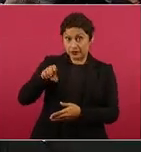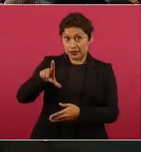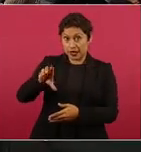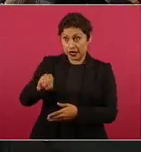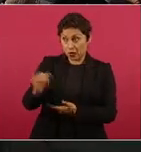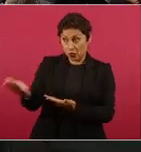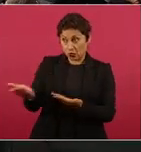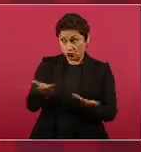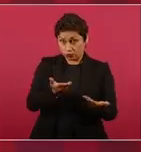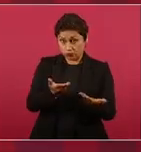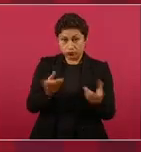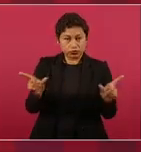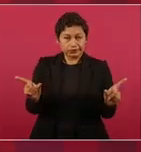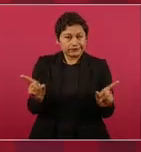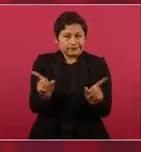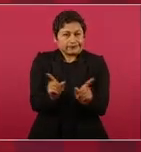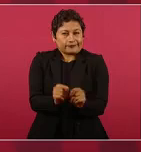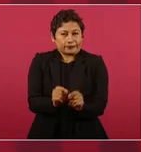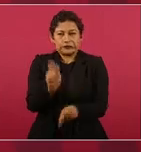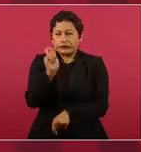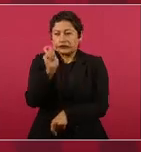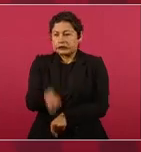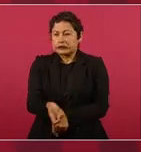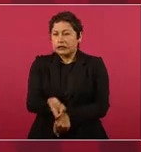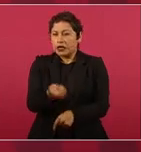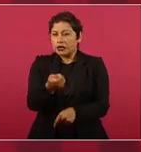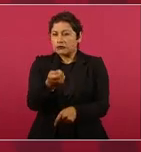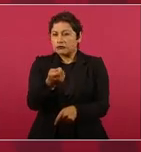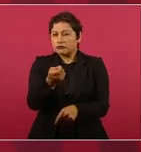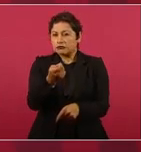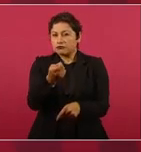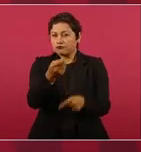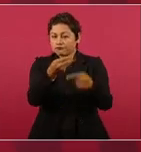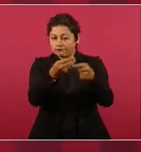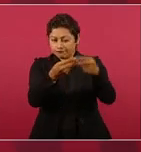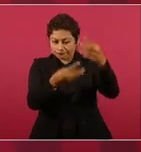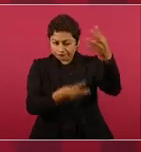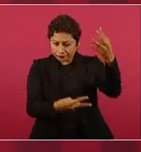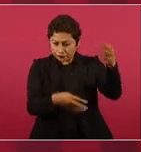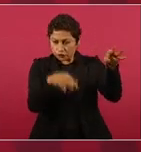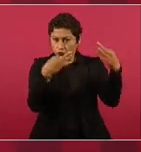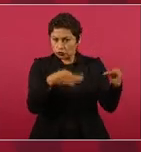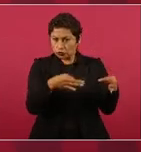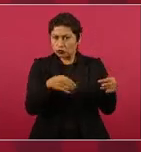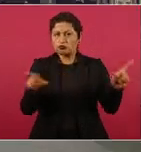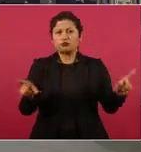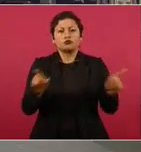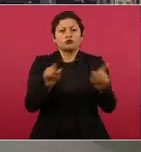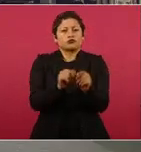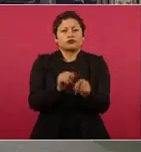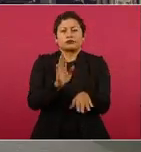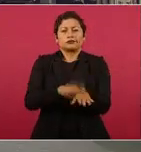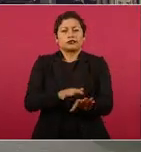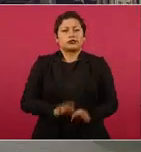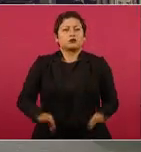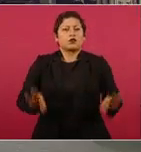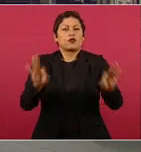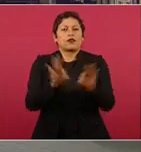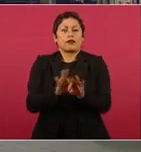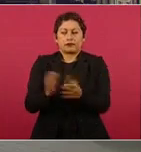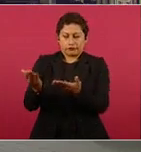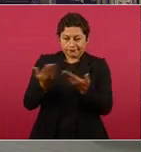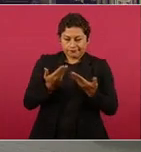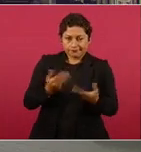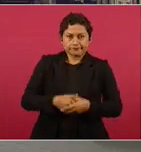dar a conocer un resumen de lo más importante de esta visita.